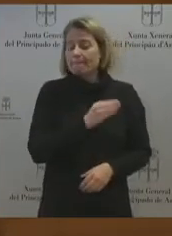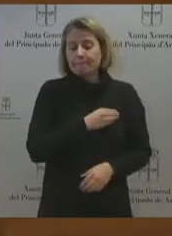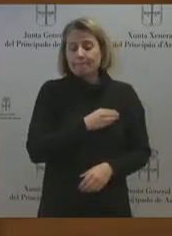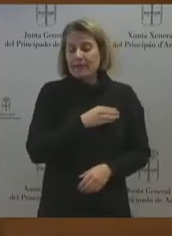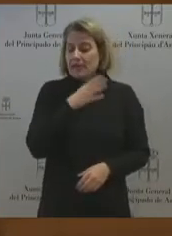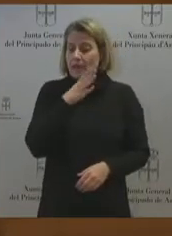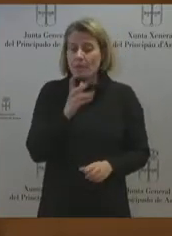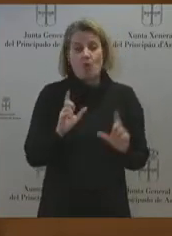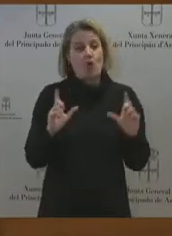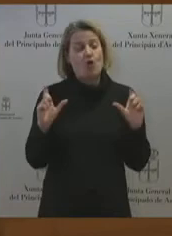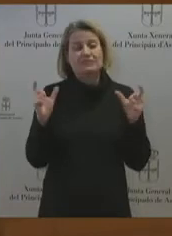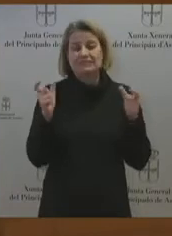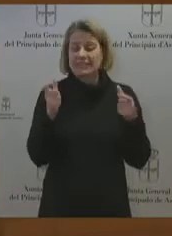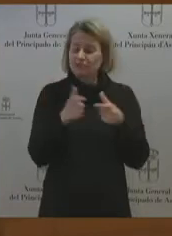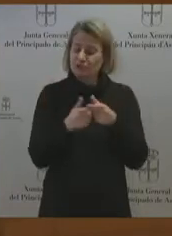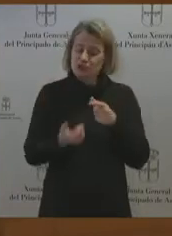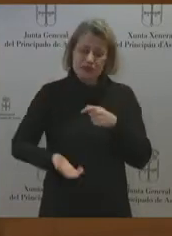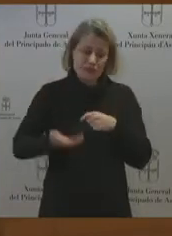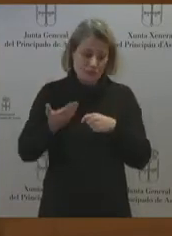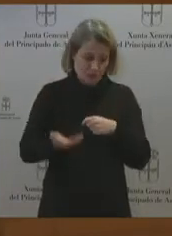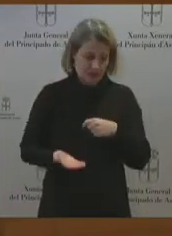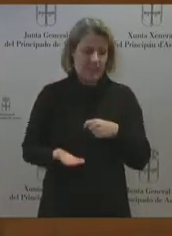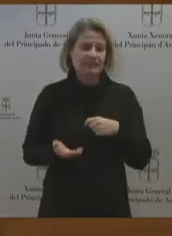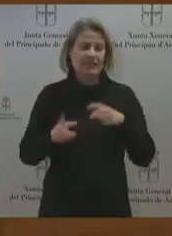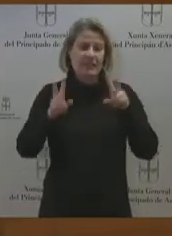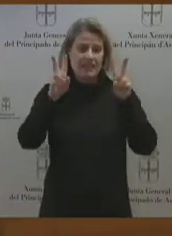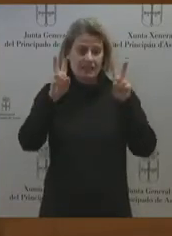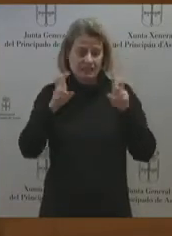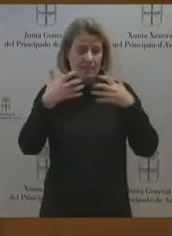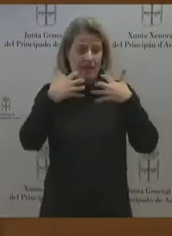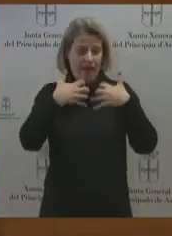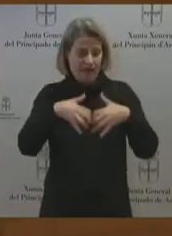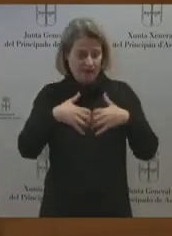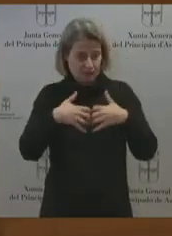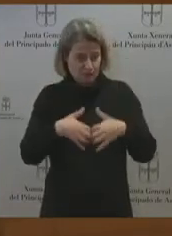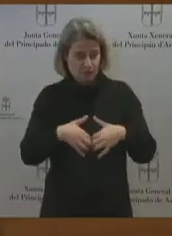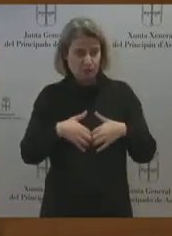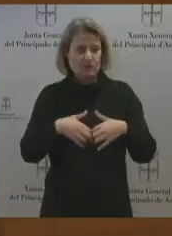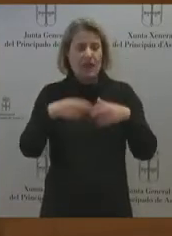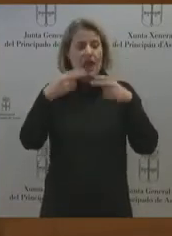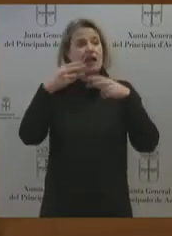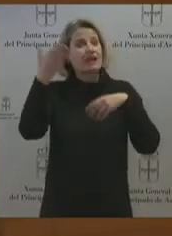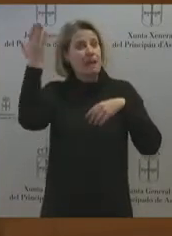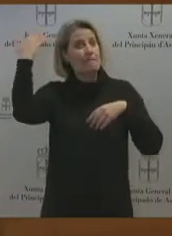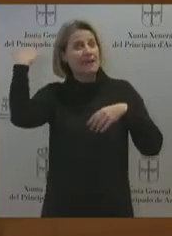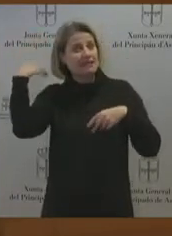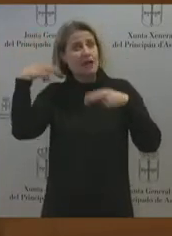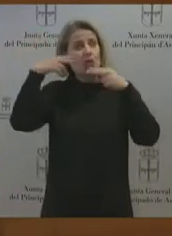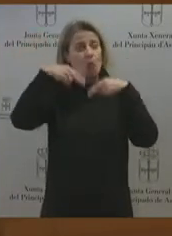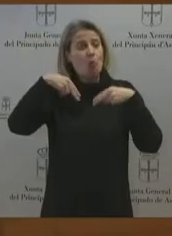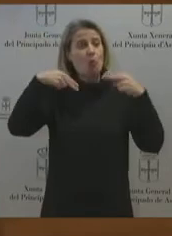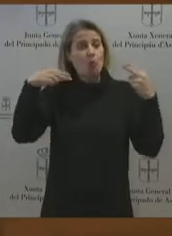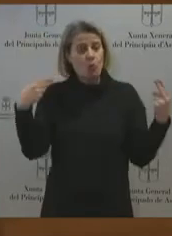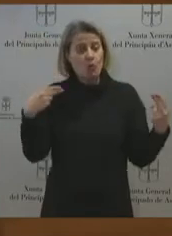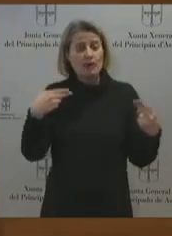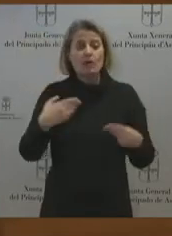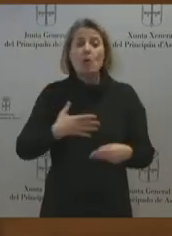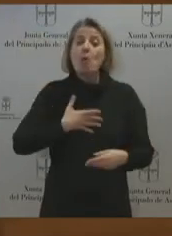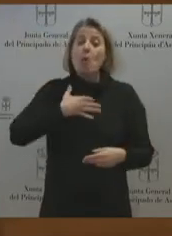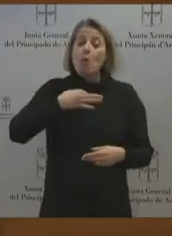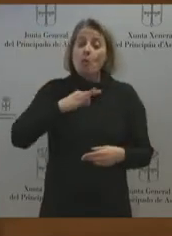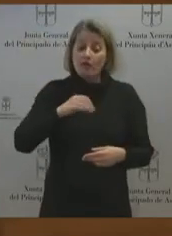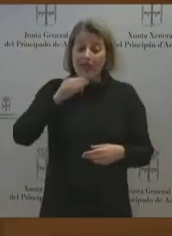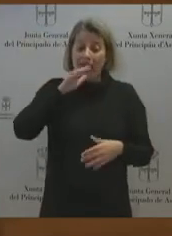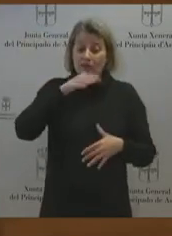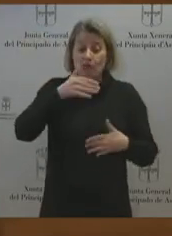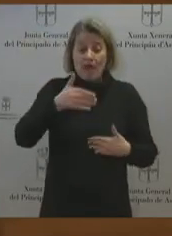rentable, que era público, que podía ser hoy en día uno de los bastiones fundamentales de la producción de algo que se necesita y